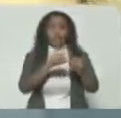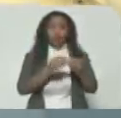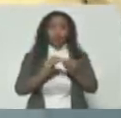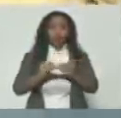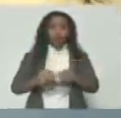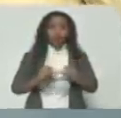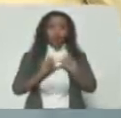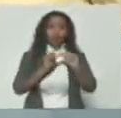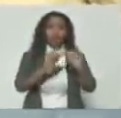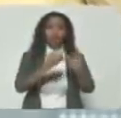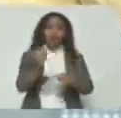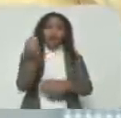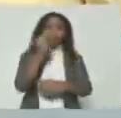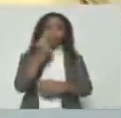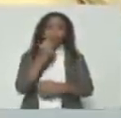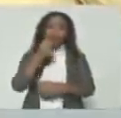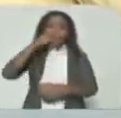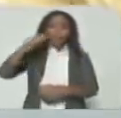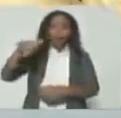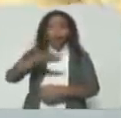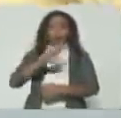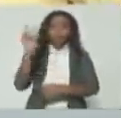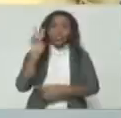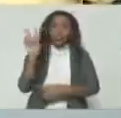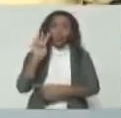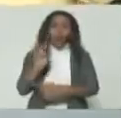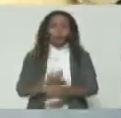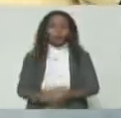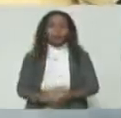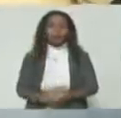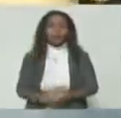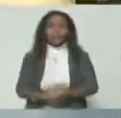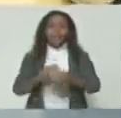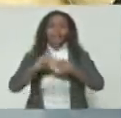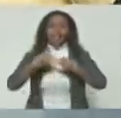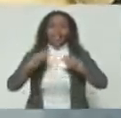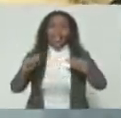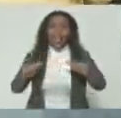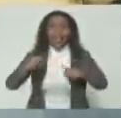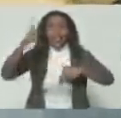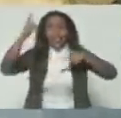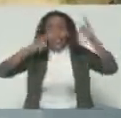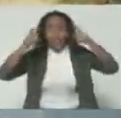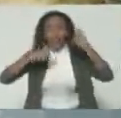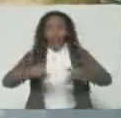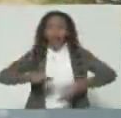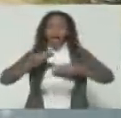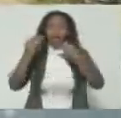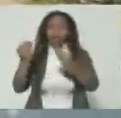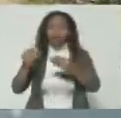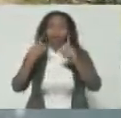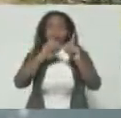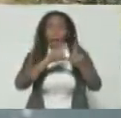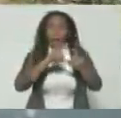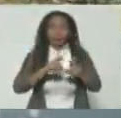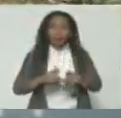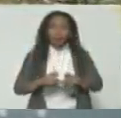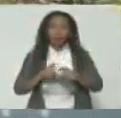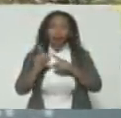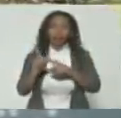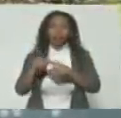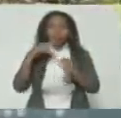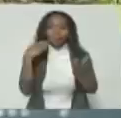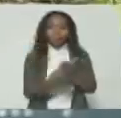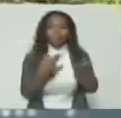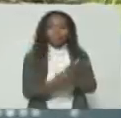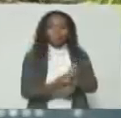y seguimos alimentando al pueblo venezolano y en las tierras que Chávez le dio a los campesinos. Esta es una